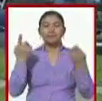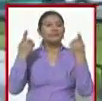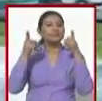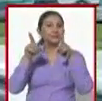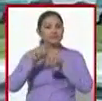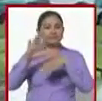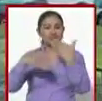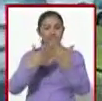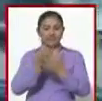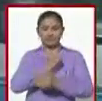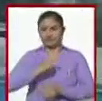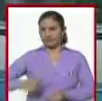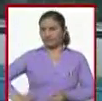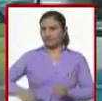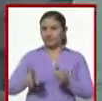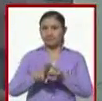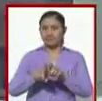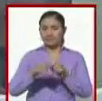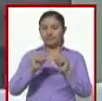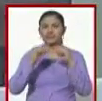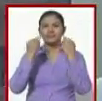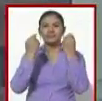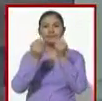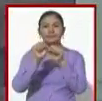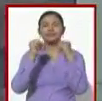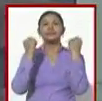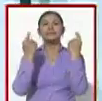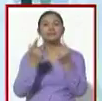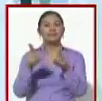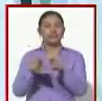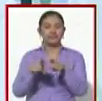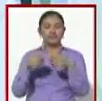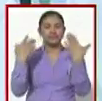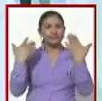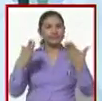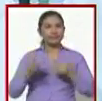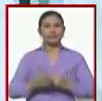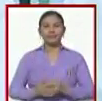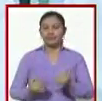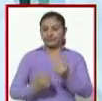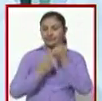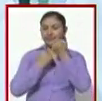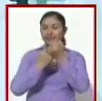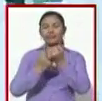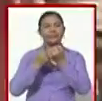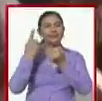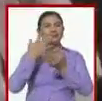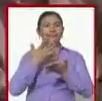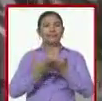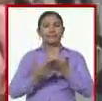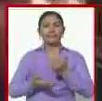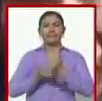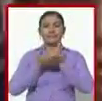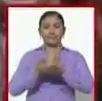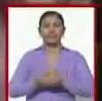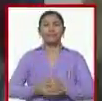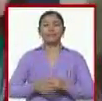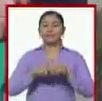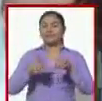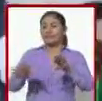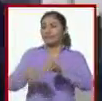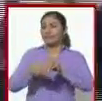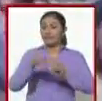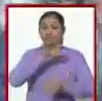acordado todos los alcaldes, inclusive las organizaciones sociales también están al apoyo de poder apoyar. A la medida también se